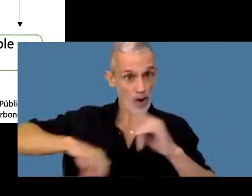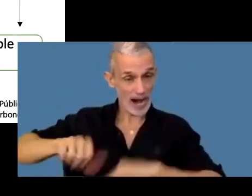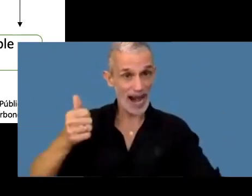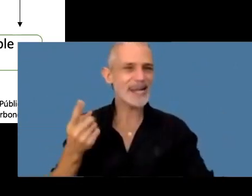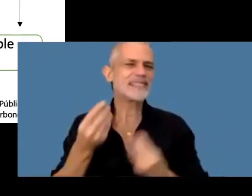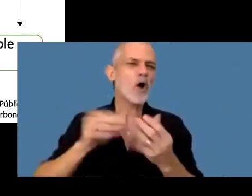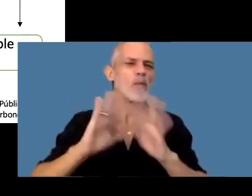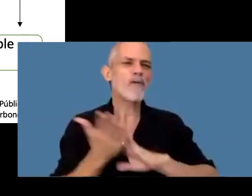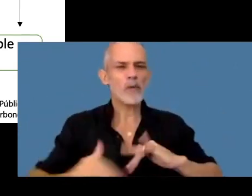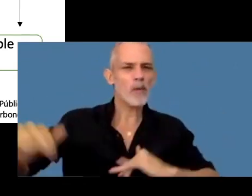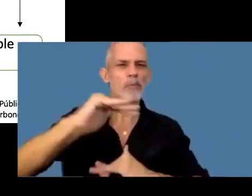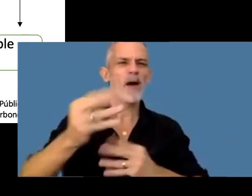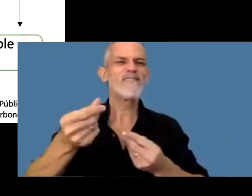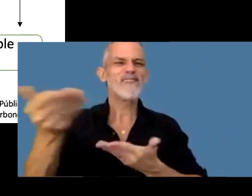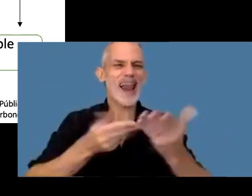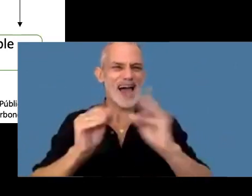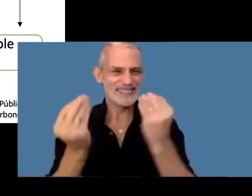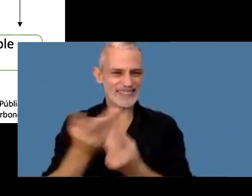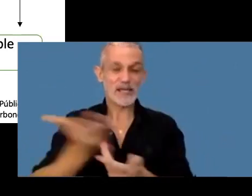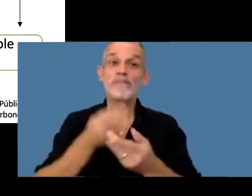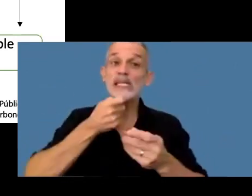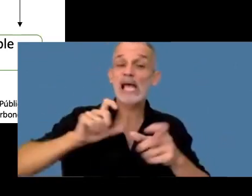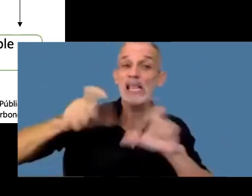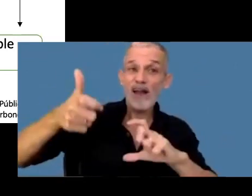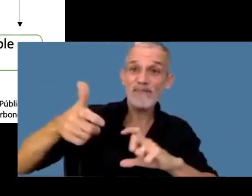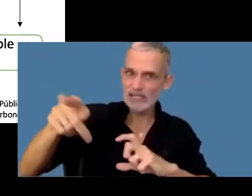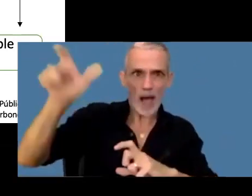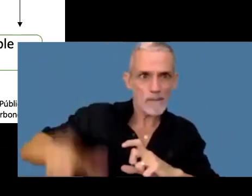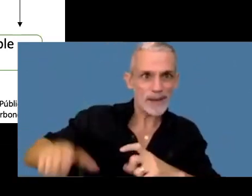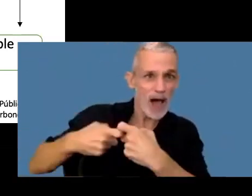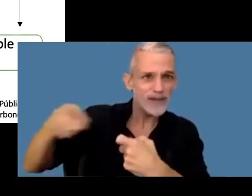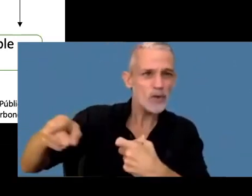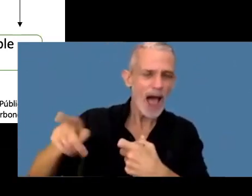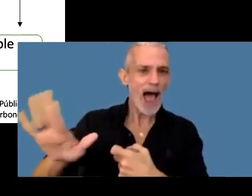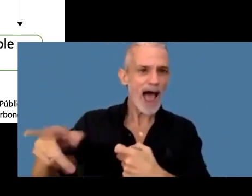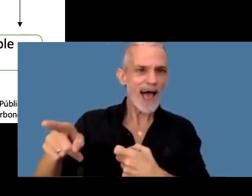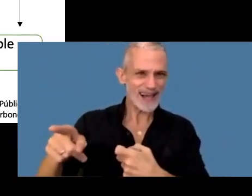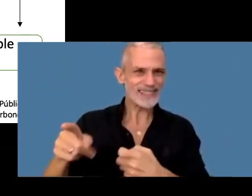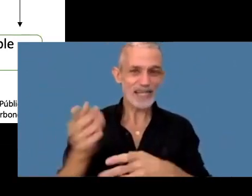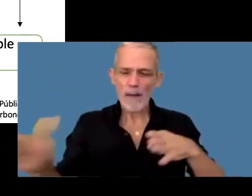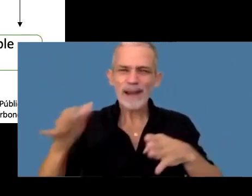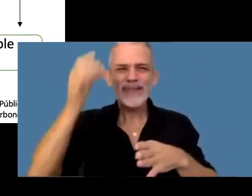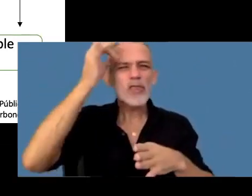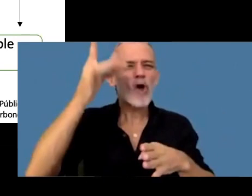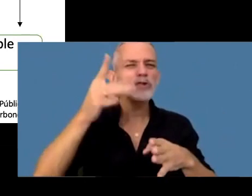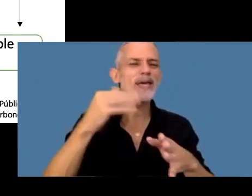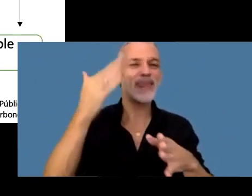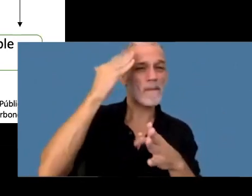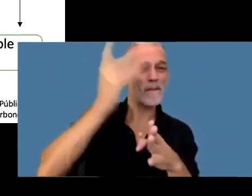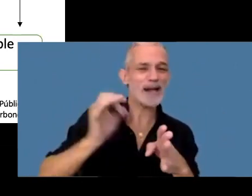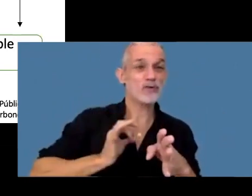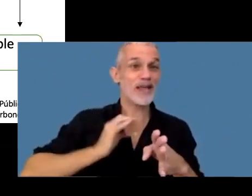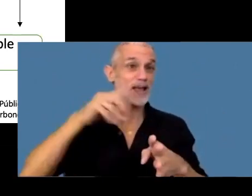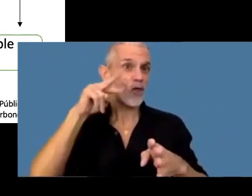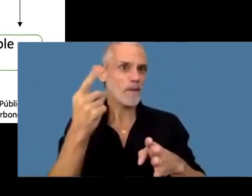balance. Si la transferencia la realiza a esos sujetos a partir del 12 del 3 del 2021 y esos